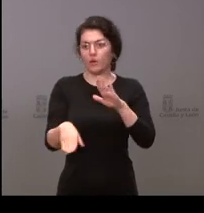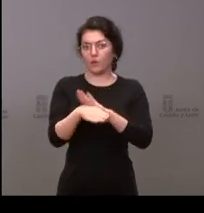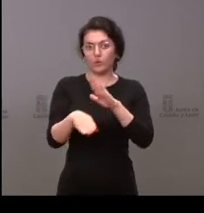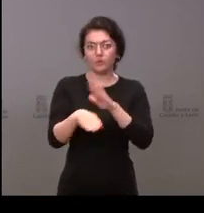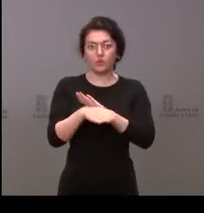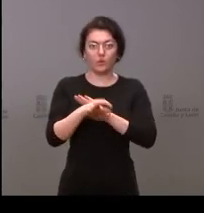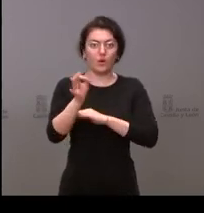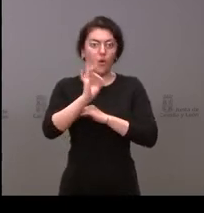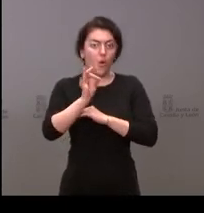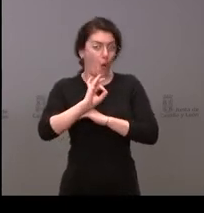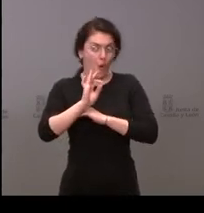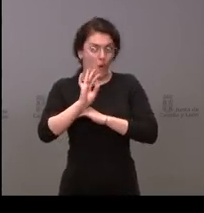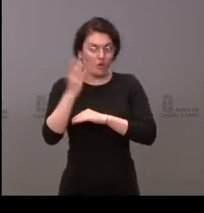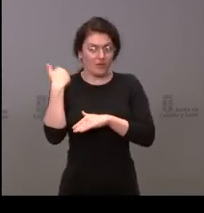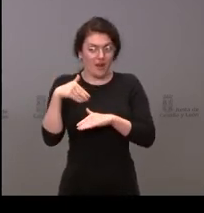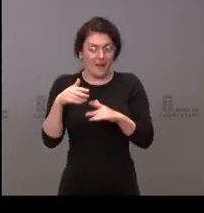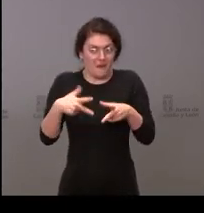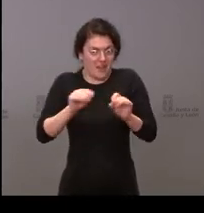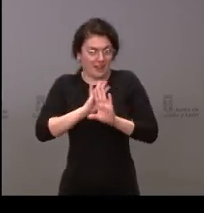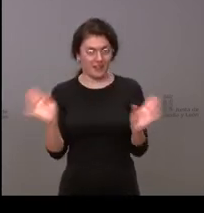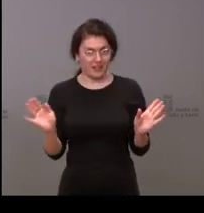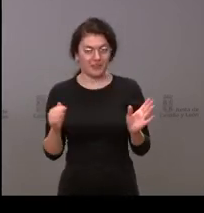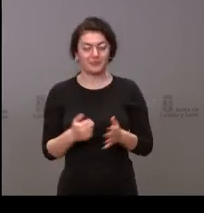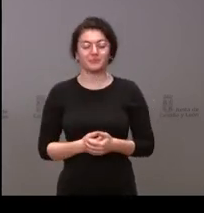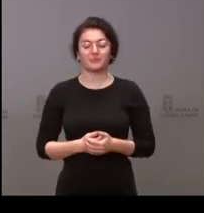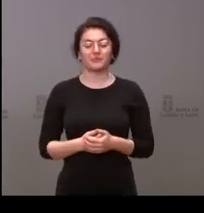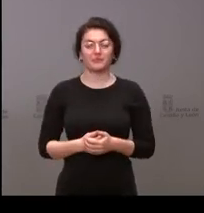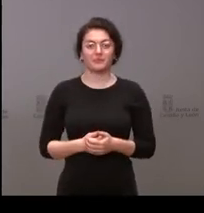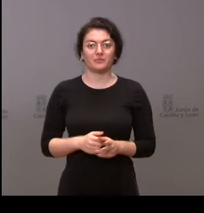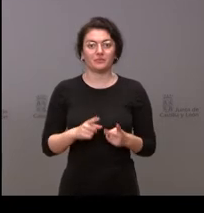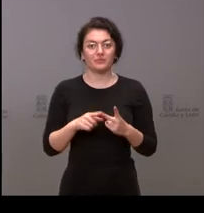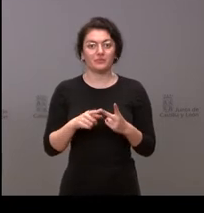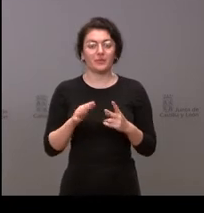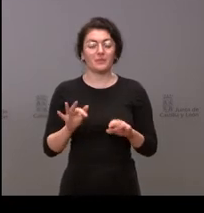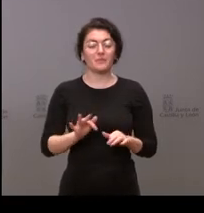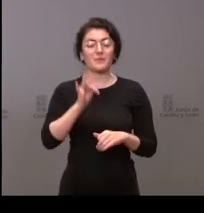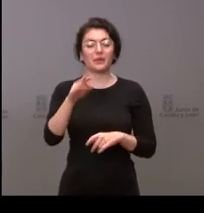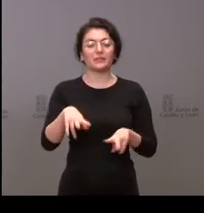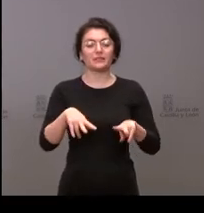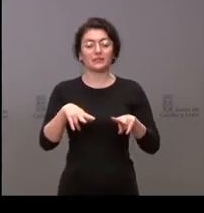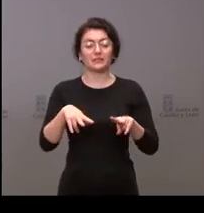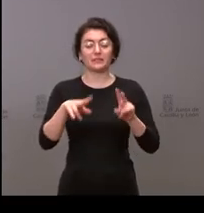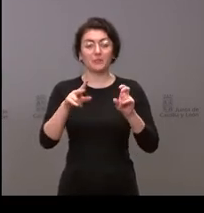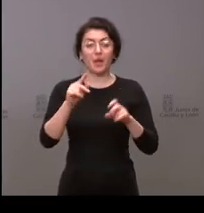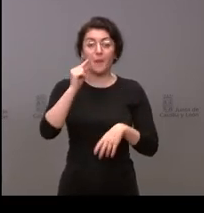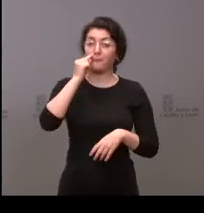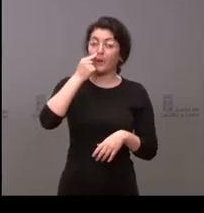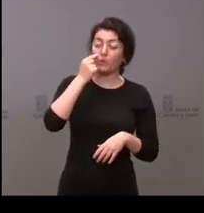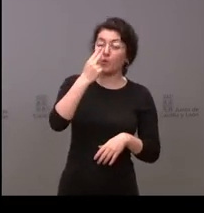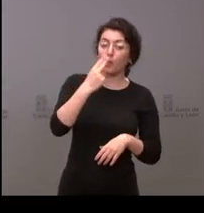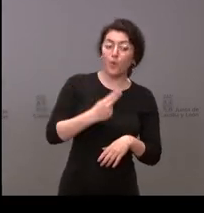despedir en otro orden de cosas había un compromiso del presidente de mañueco opción